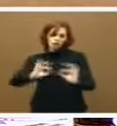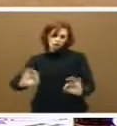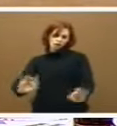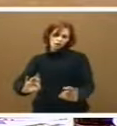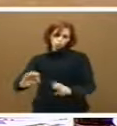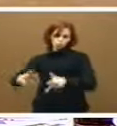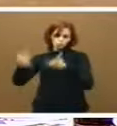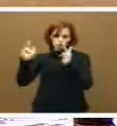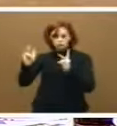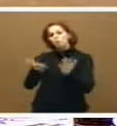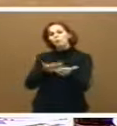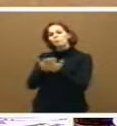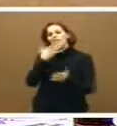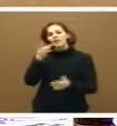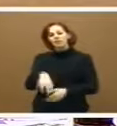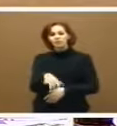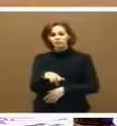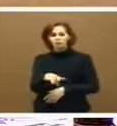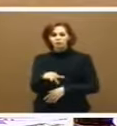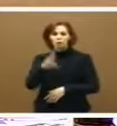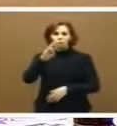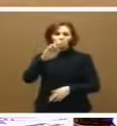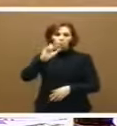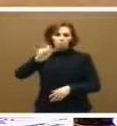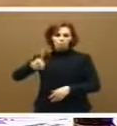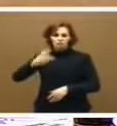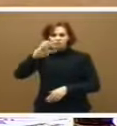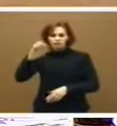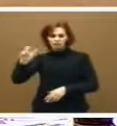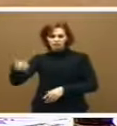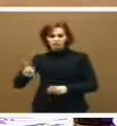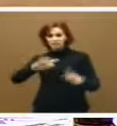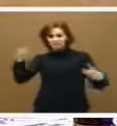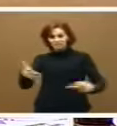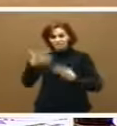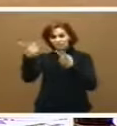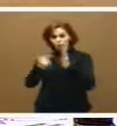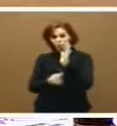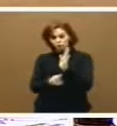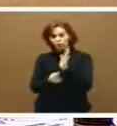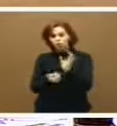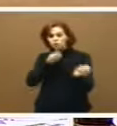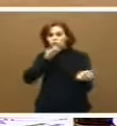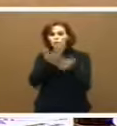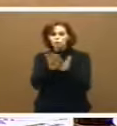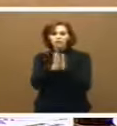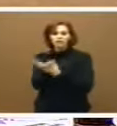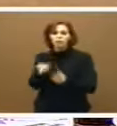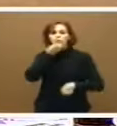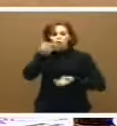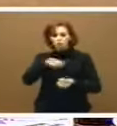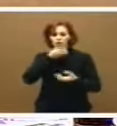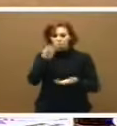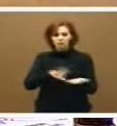por el Grupo Parlamentario Mixta Agrupación de Diputados Prescres. Se tipo de puntos, propuestas de pronunciamiento de la Cámara. La primera propuesta,